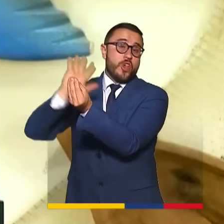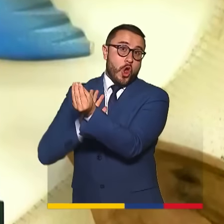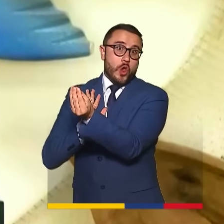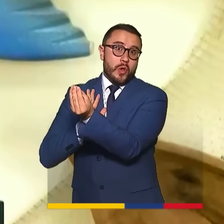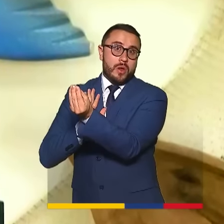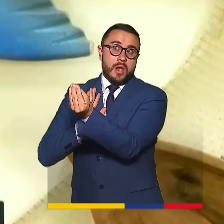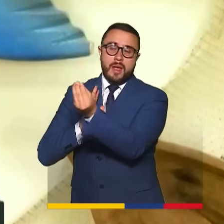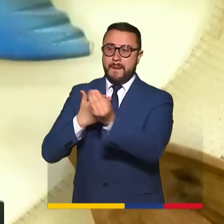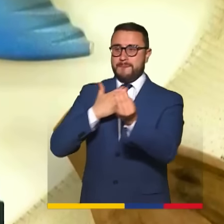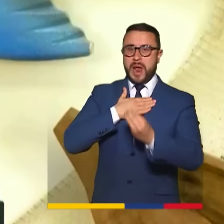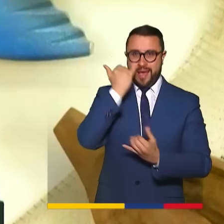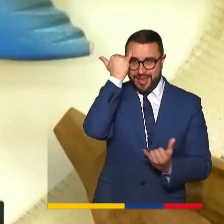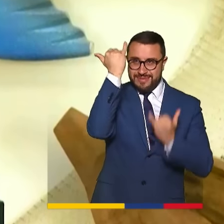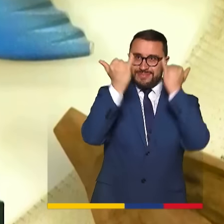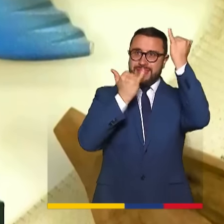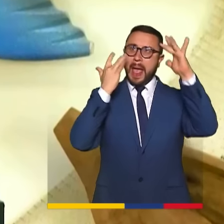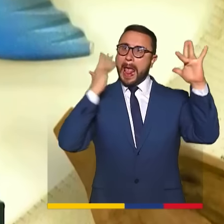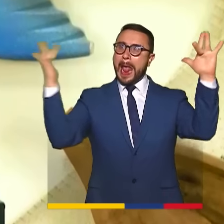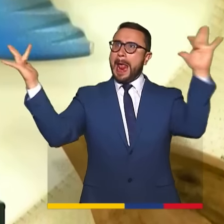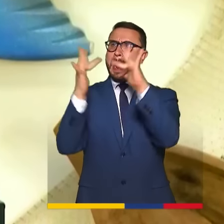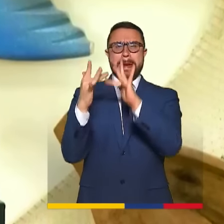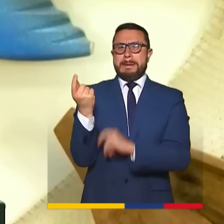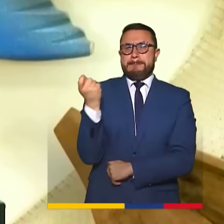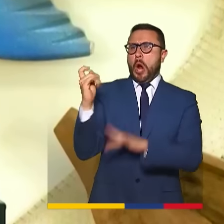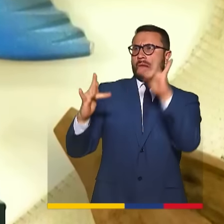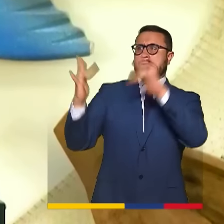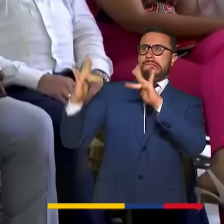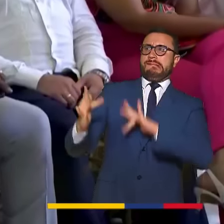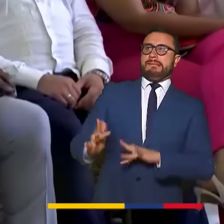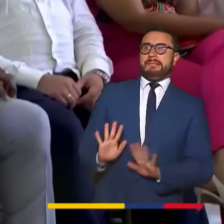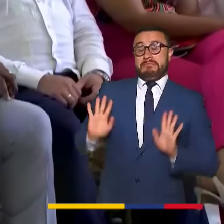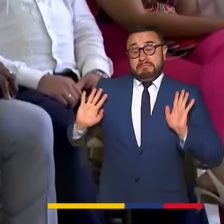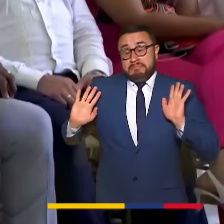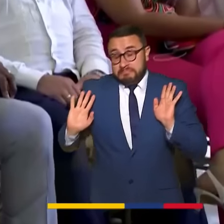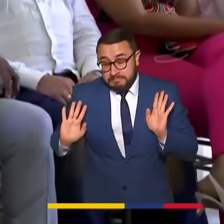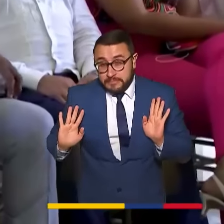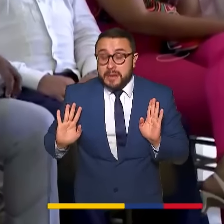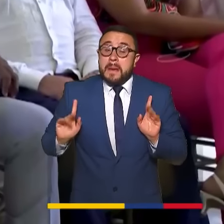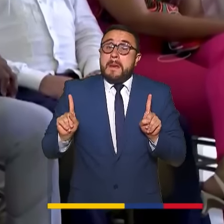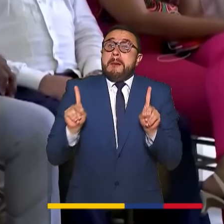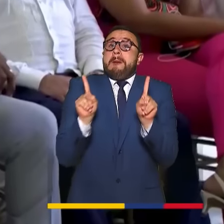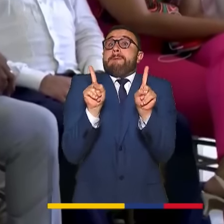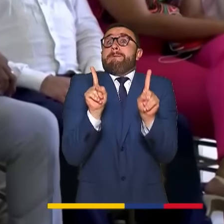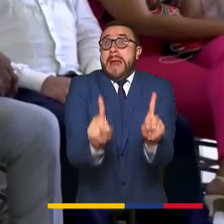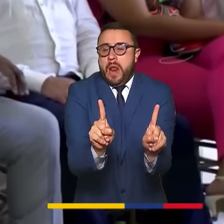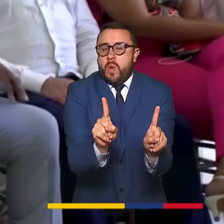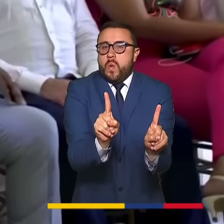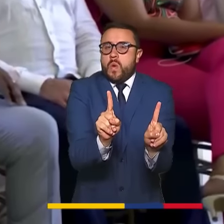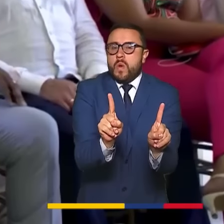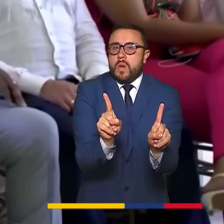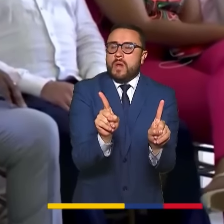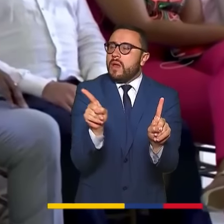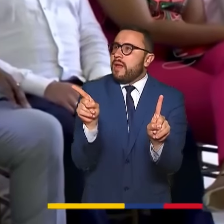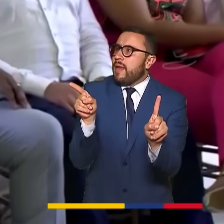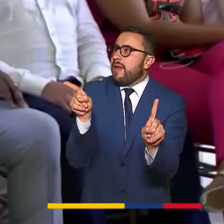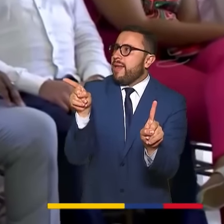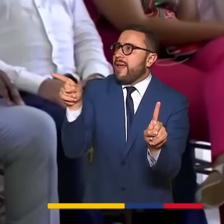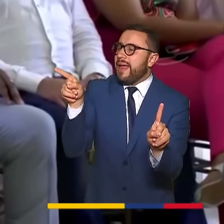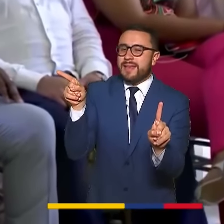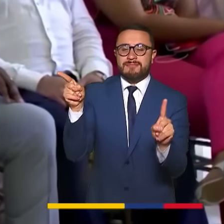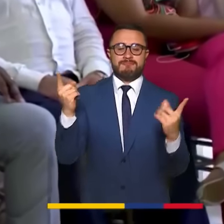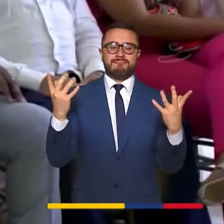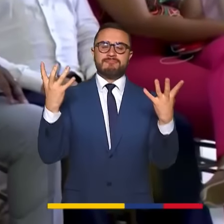poco afín a mis ideas, creo, pero que allí, al querer hacer él